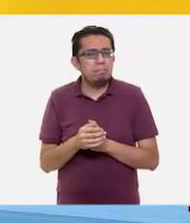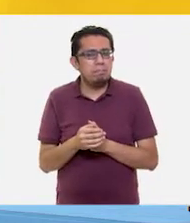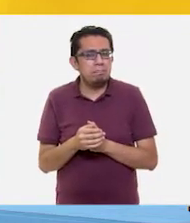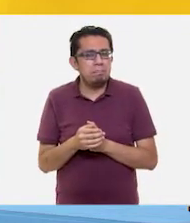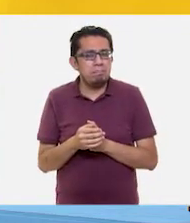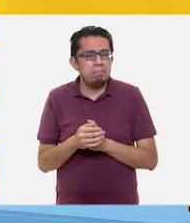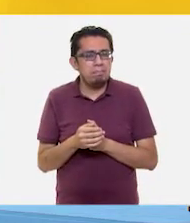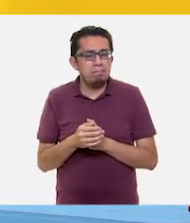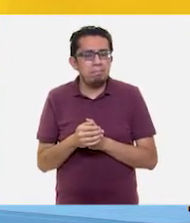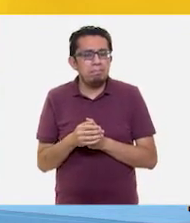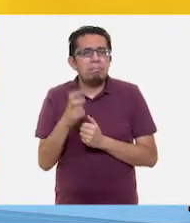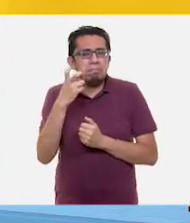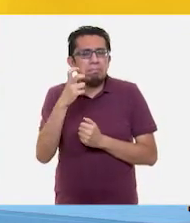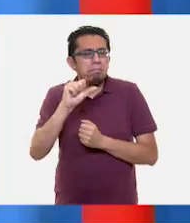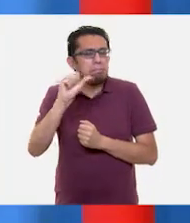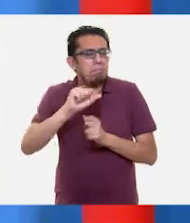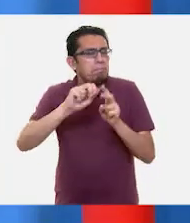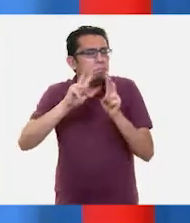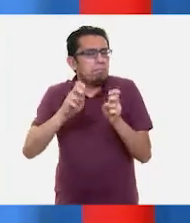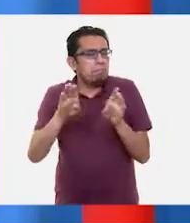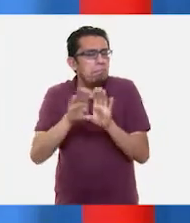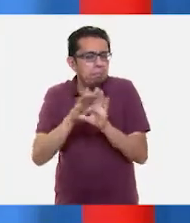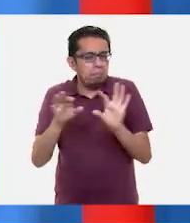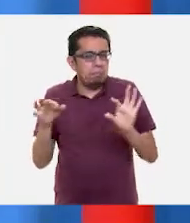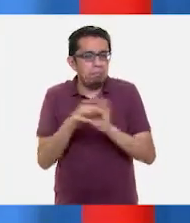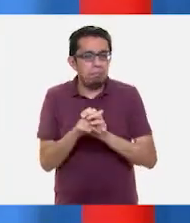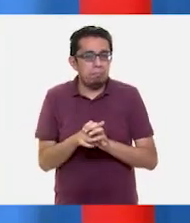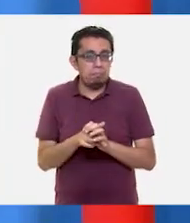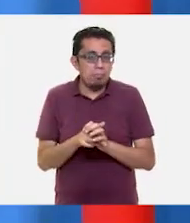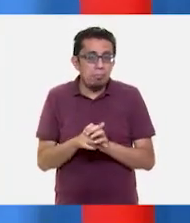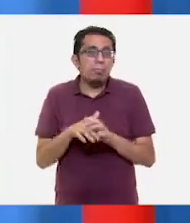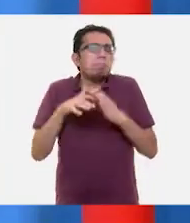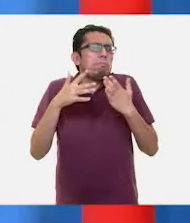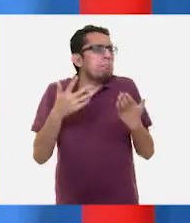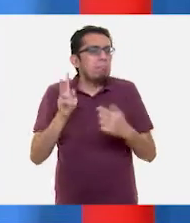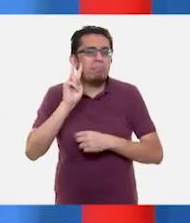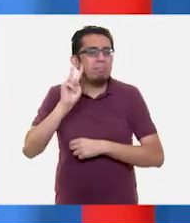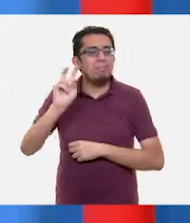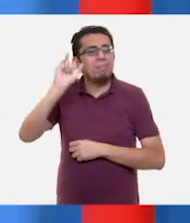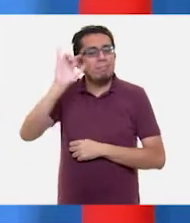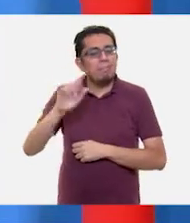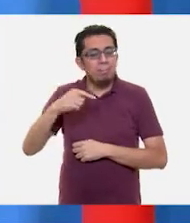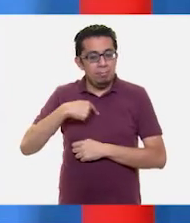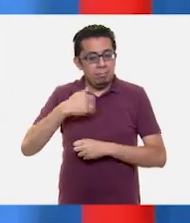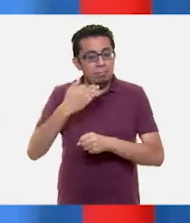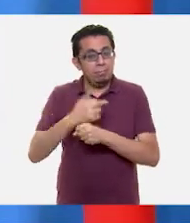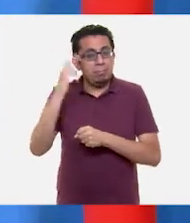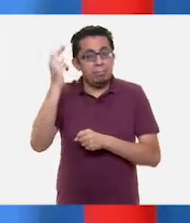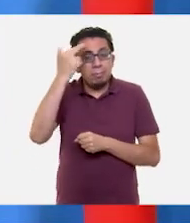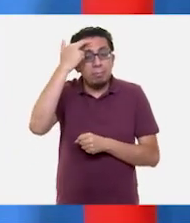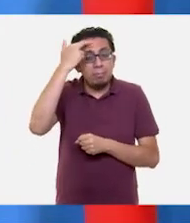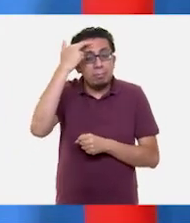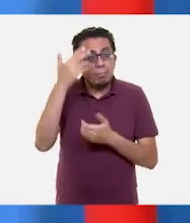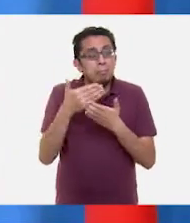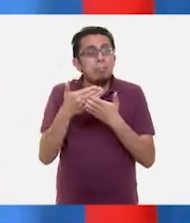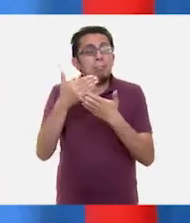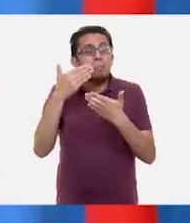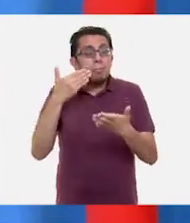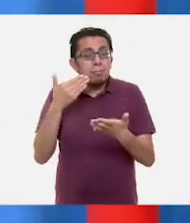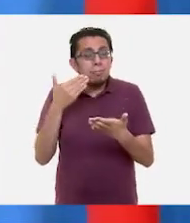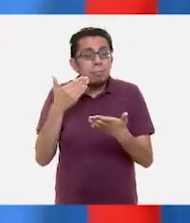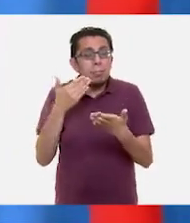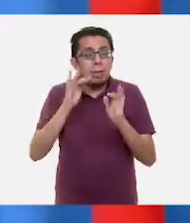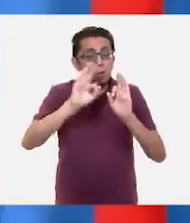el contenido de hoy? Ah, pues cuando veíamos las imágenes, me hicieron recordar que hemos trabajado con sucesiones